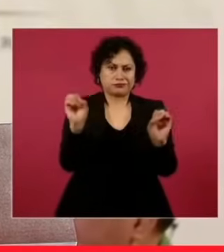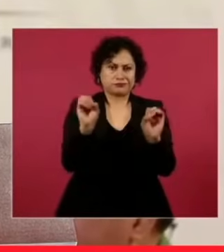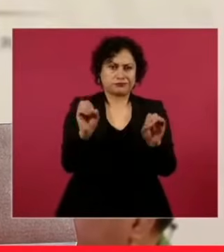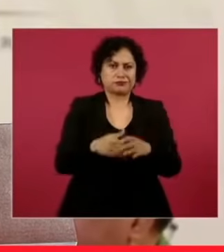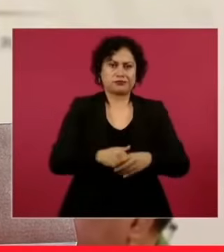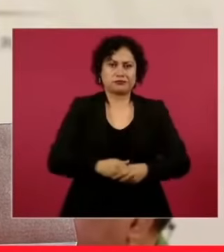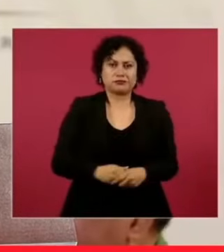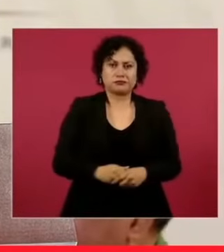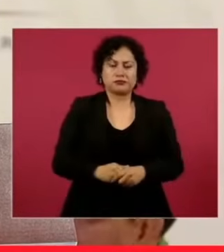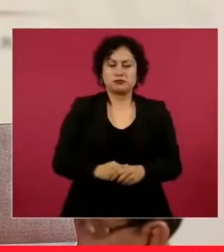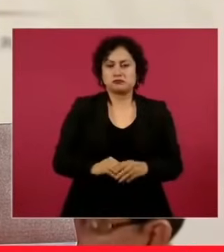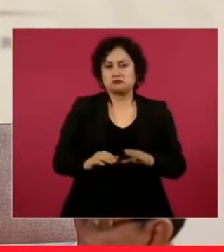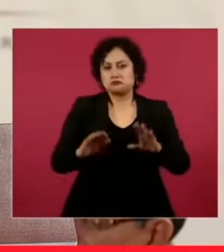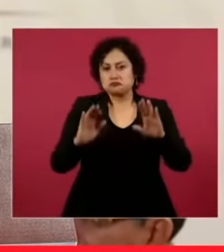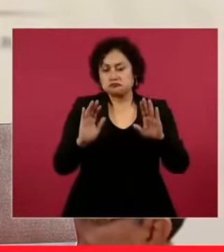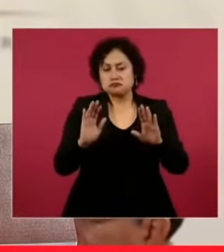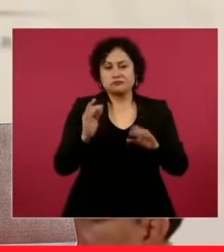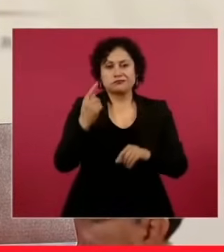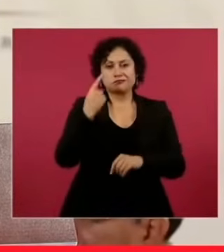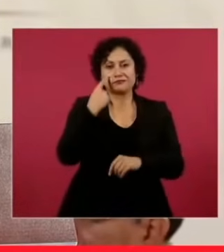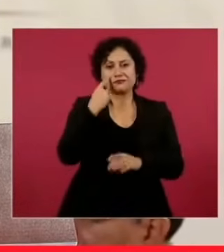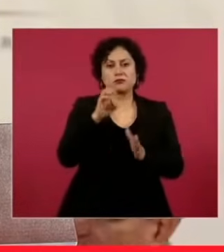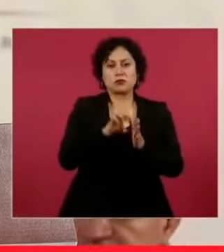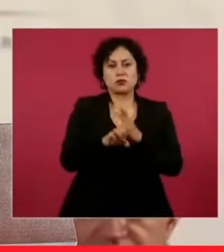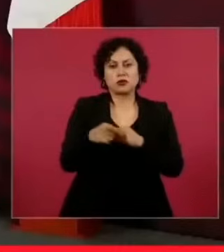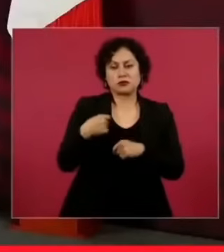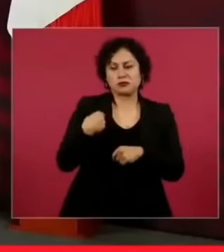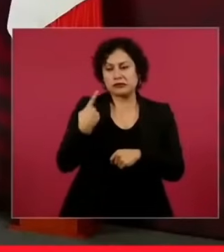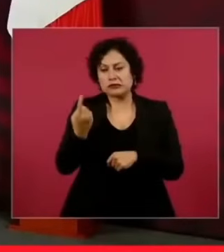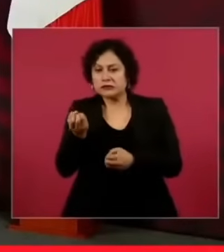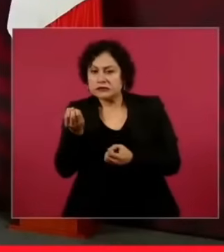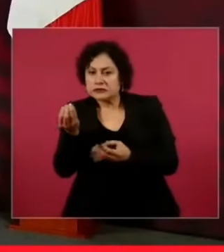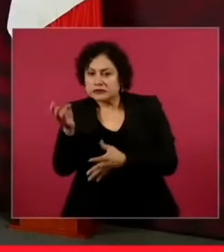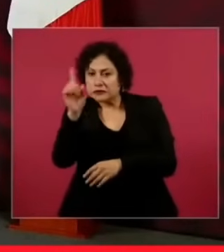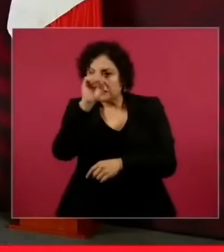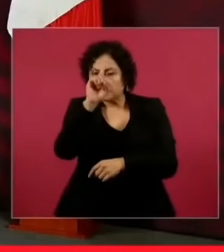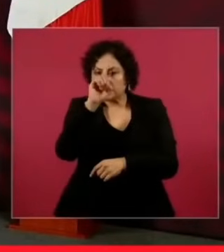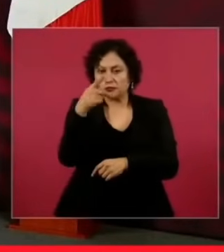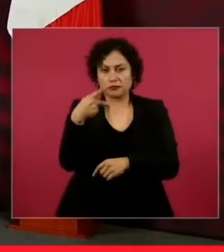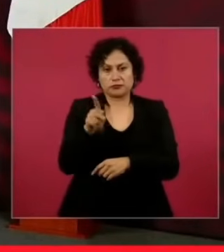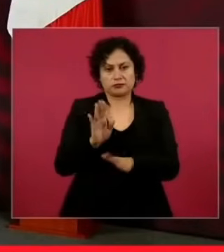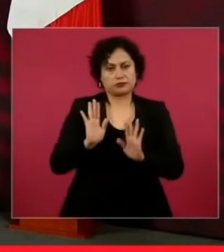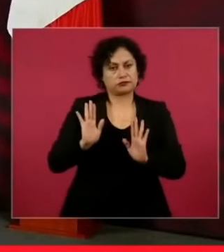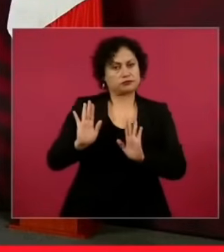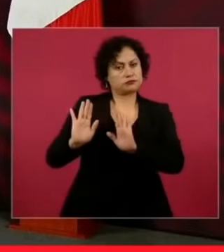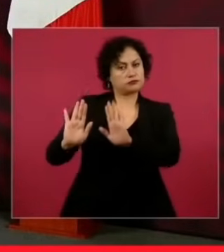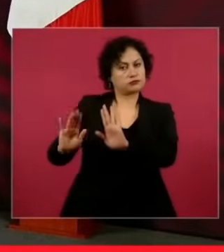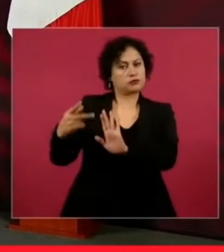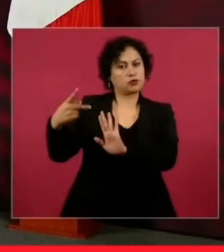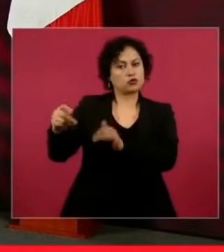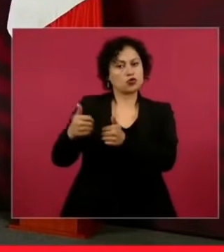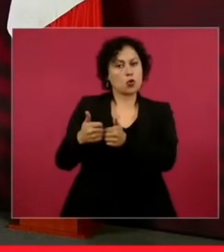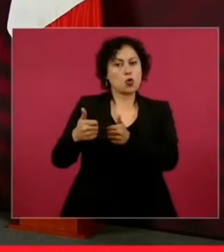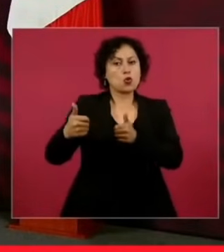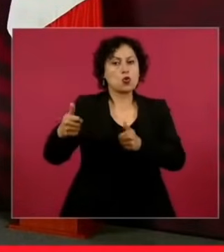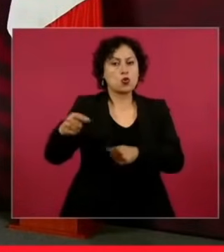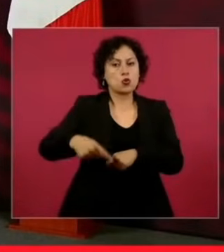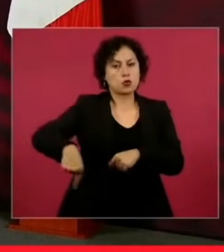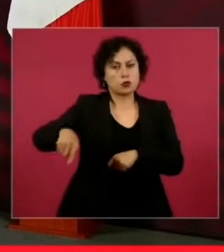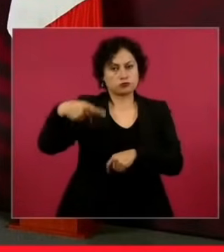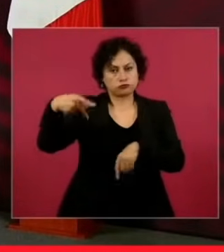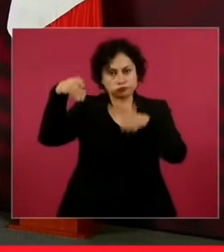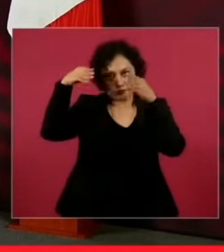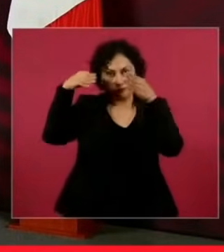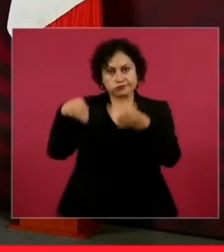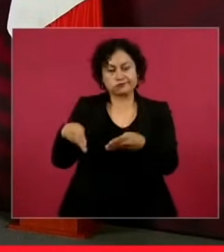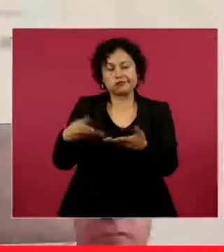Nos gustaría, pero ellos son autónomos, que se ocuparan más del